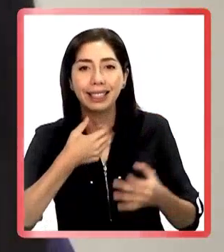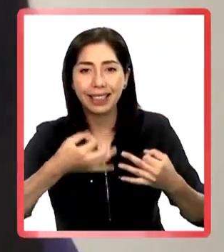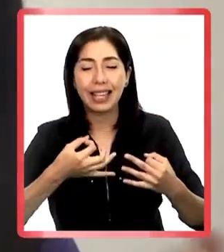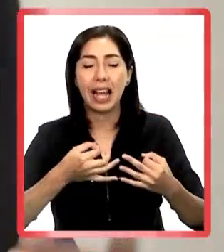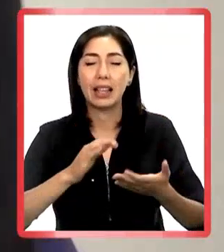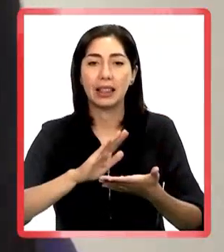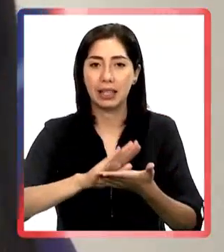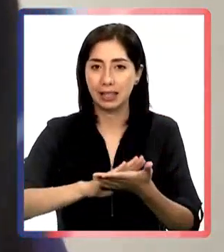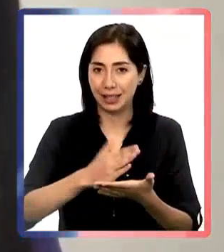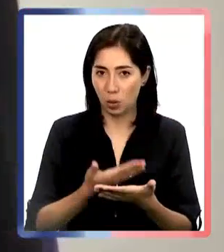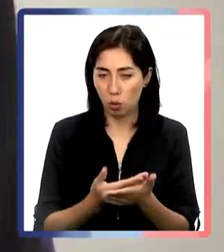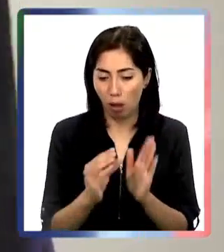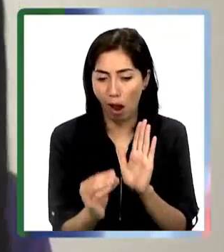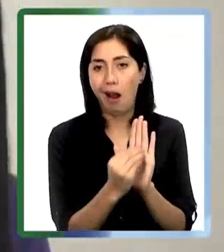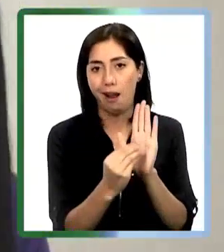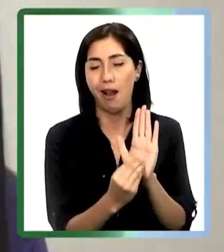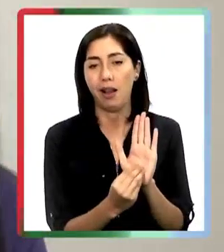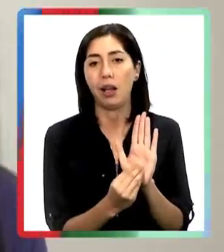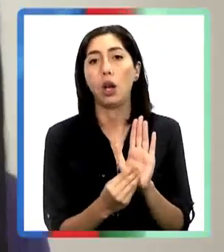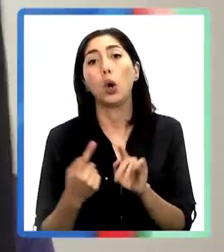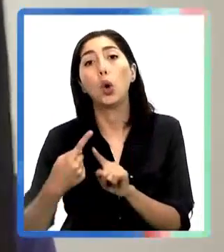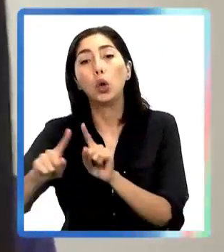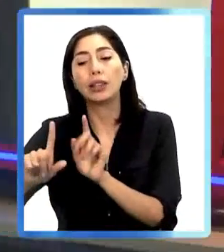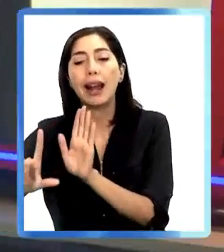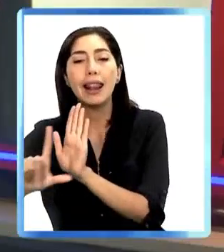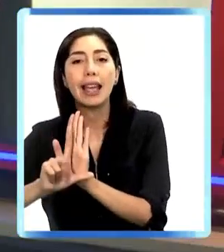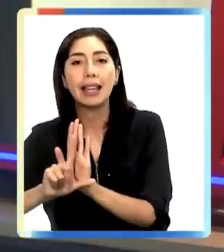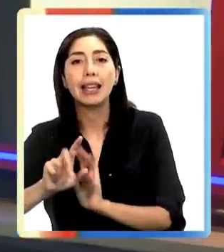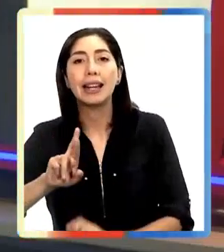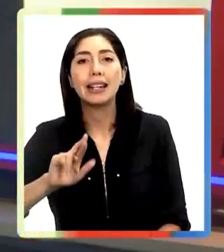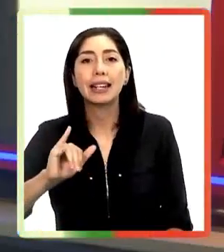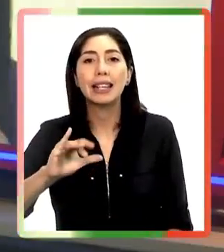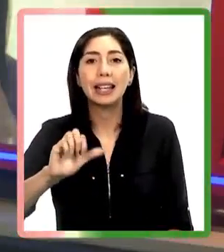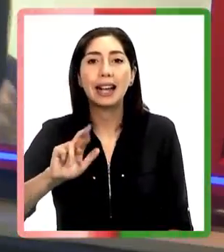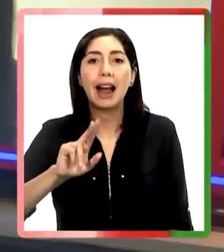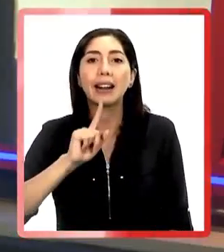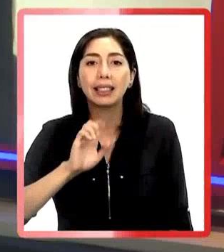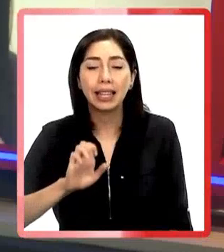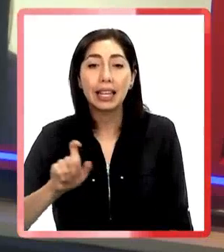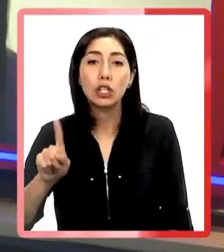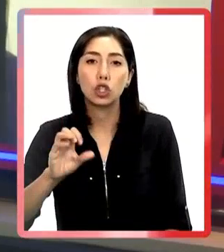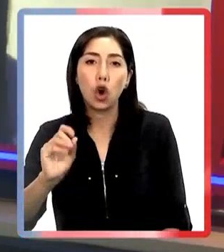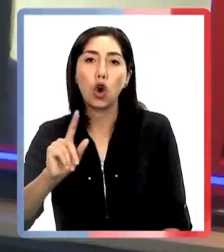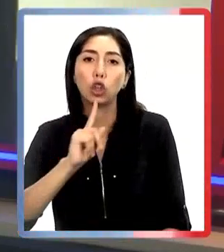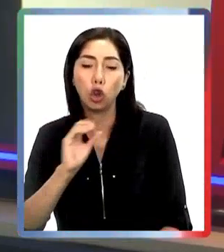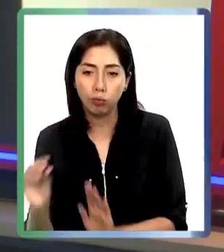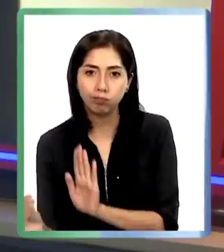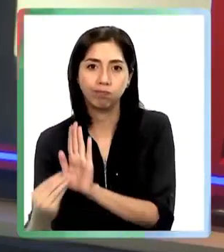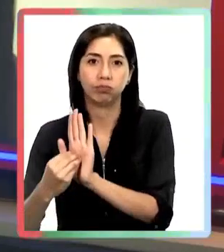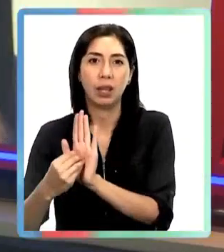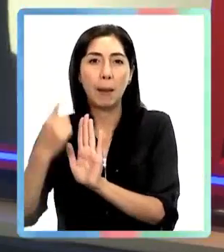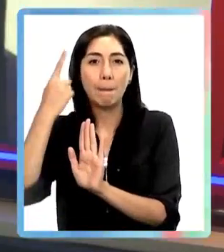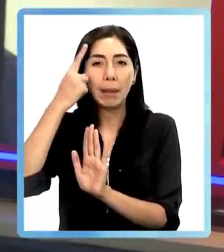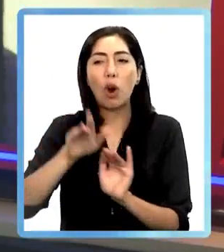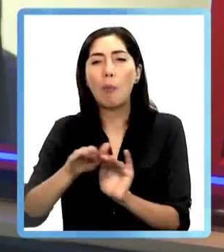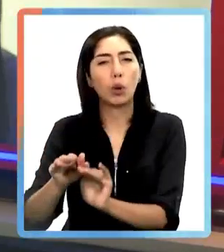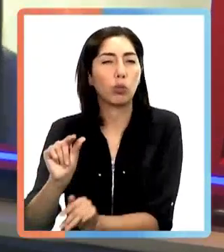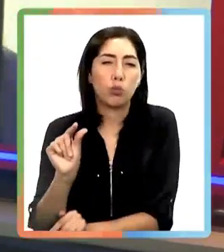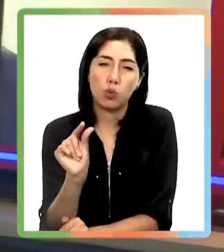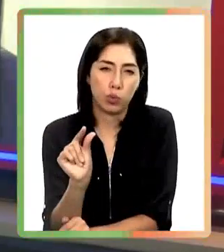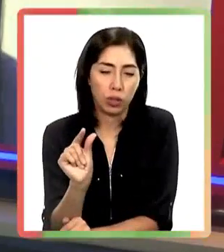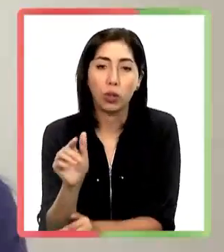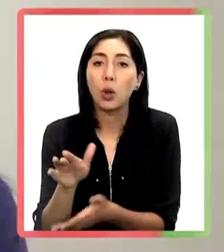salud y otras se ingresaron dentro de lo que es la ley Ricarte Soto. Pero la cobertura todavía de esas enfermedades son muy bajitas. Por